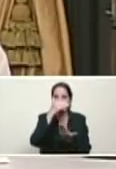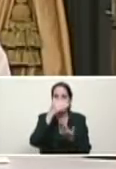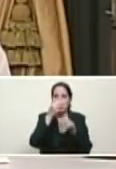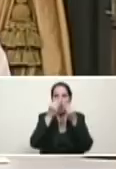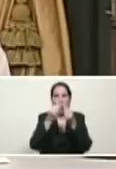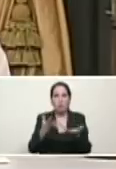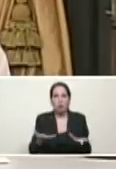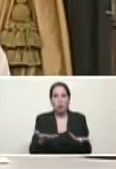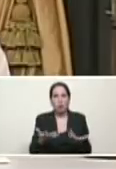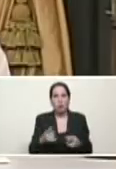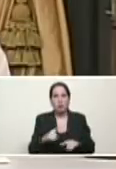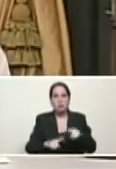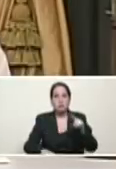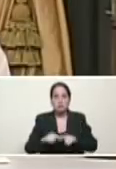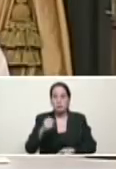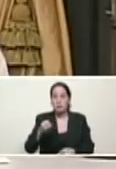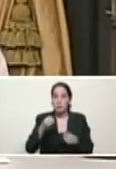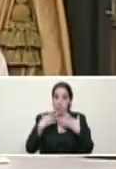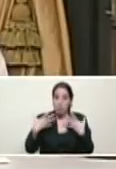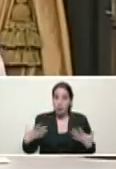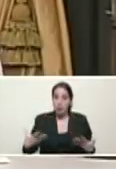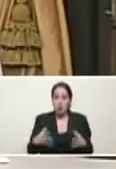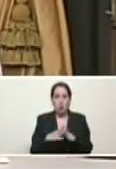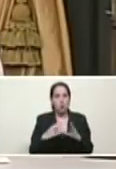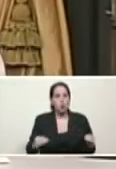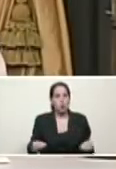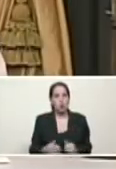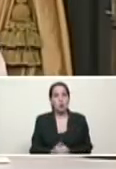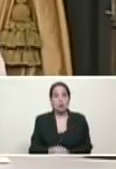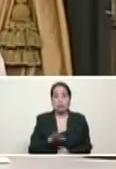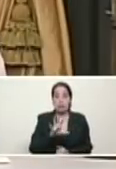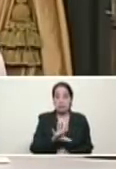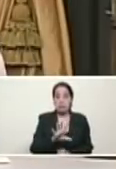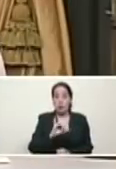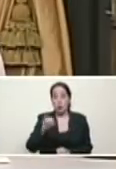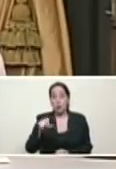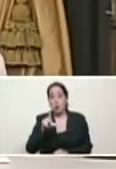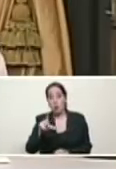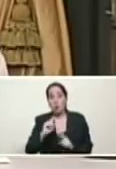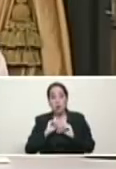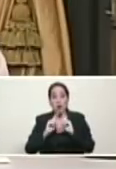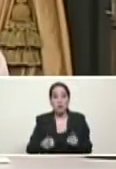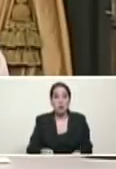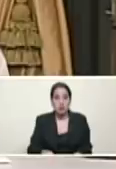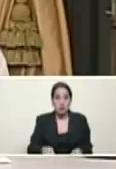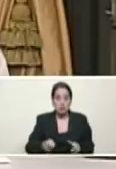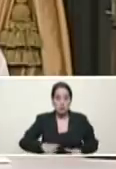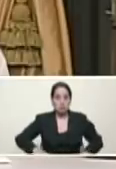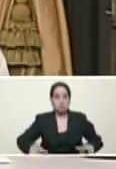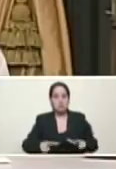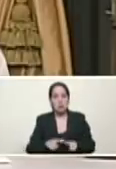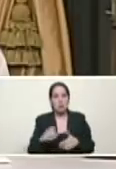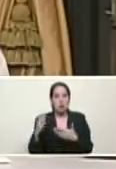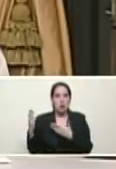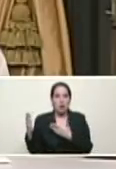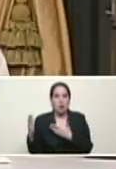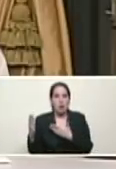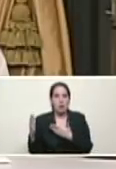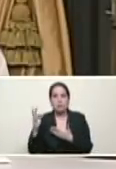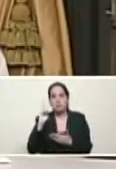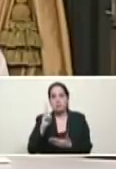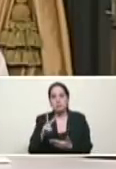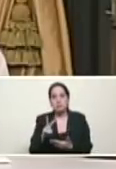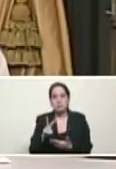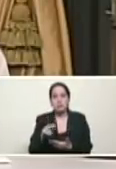mejora y embellecimiento de la avenida 5 de Julio del pueblo del municipio Jerez, Ciudad Bolívar, capital